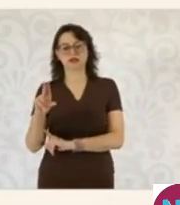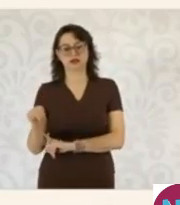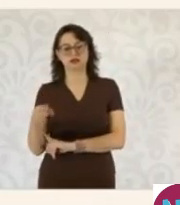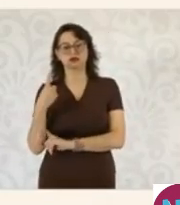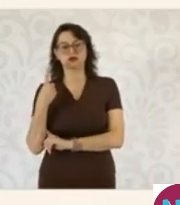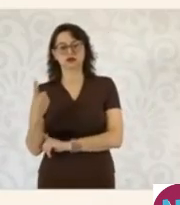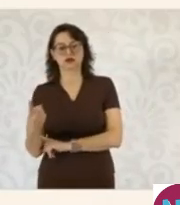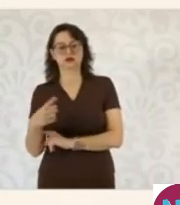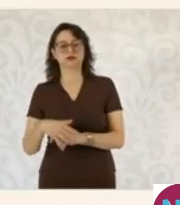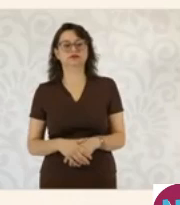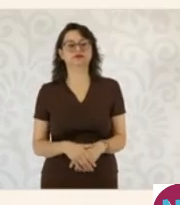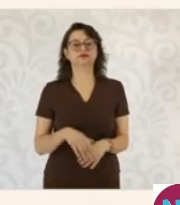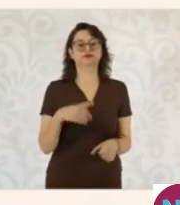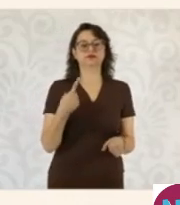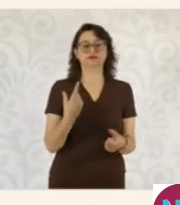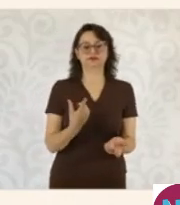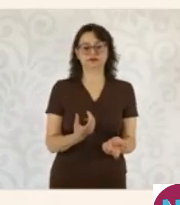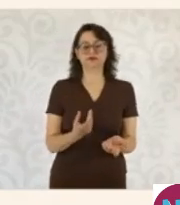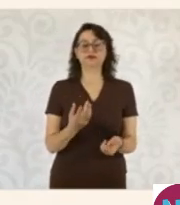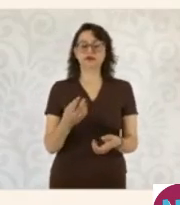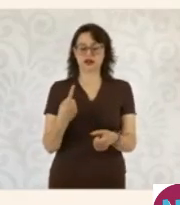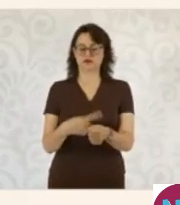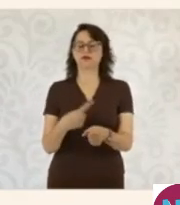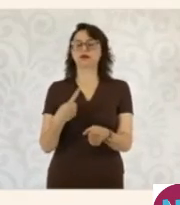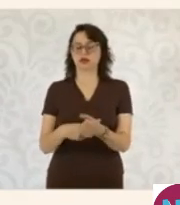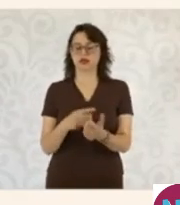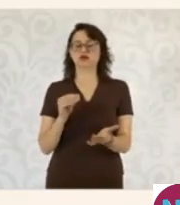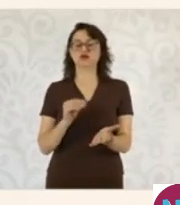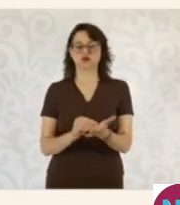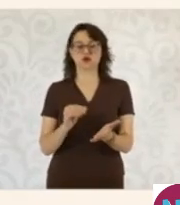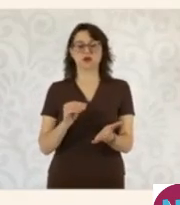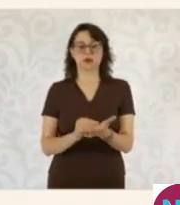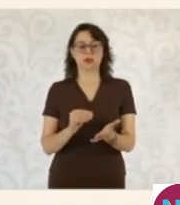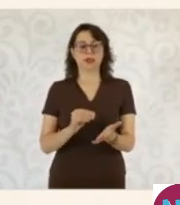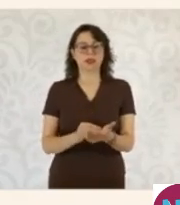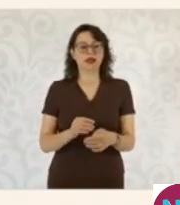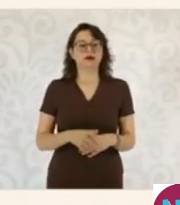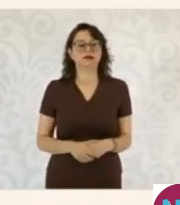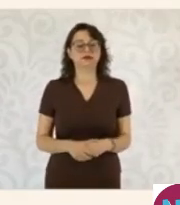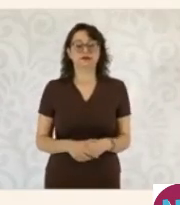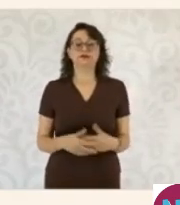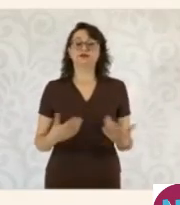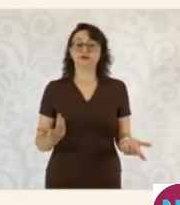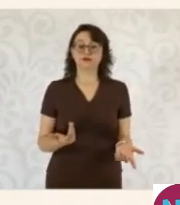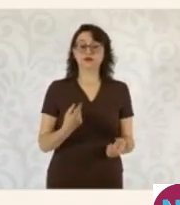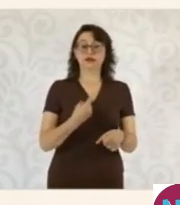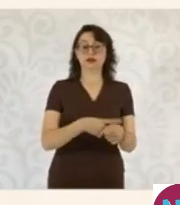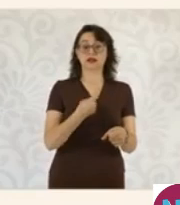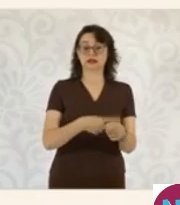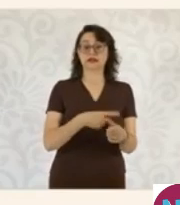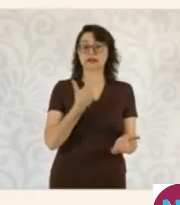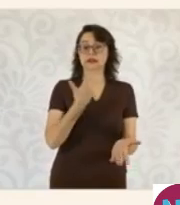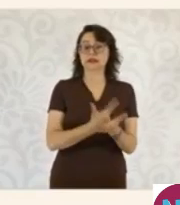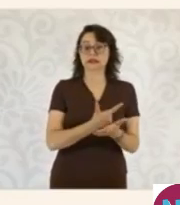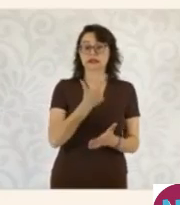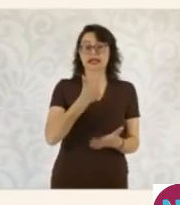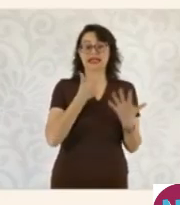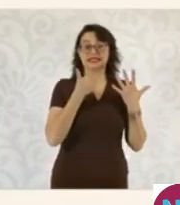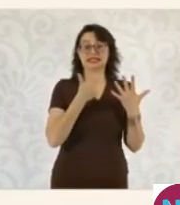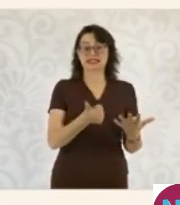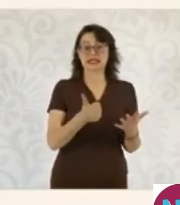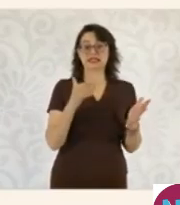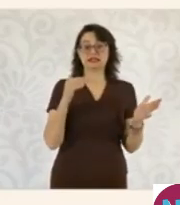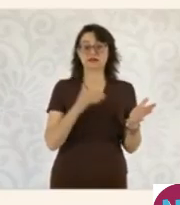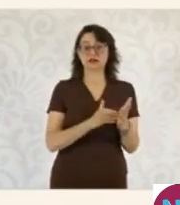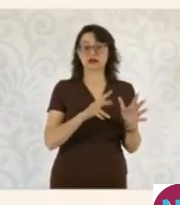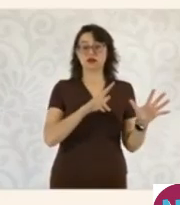1,781. El dengue sigue presente. Dengue con signos de alarma teníamos